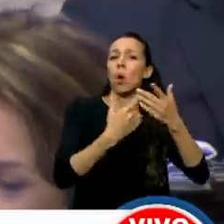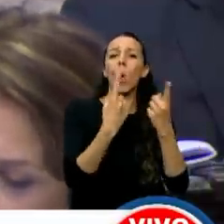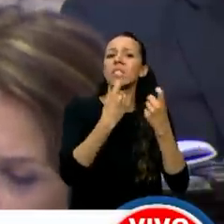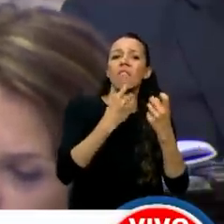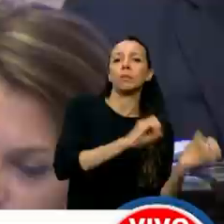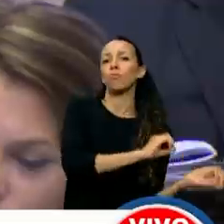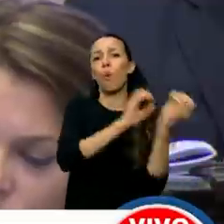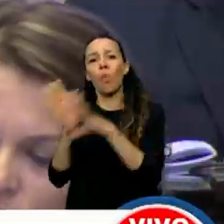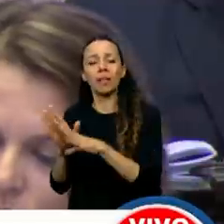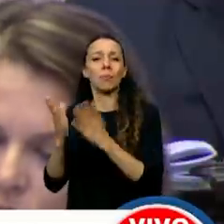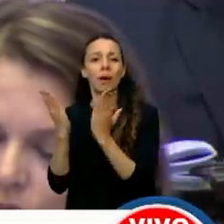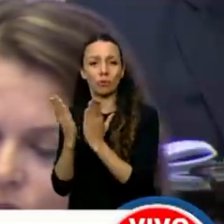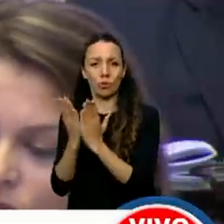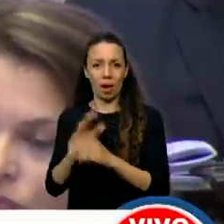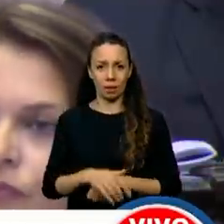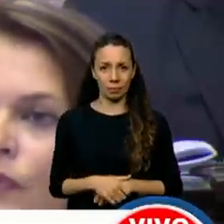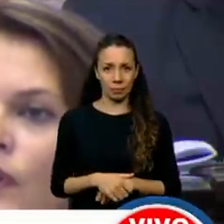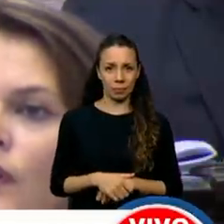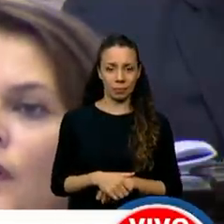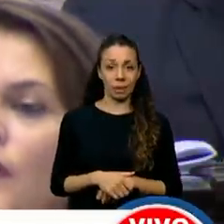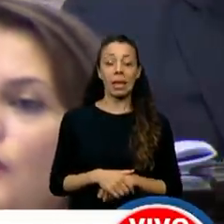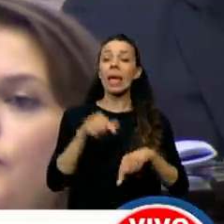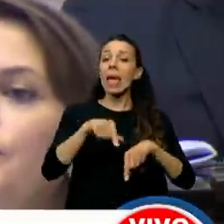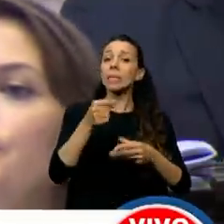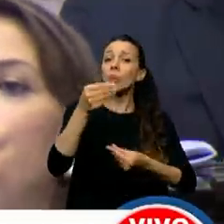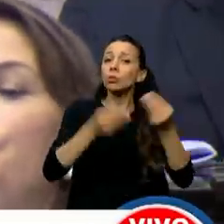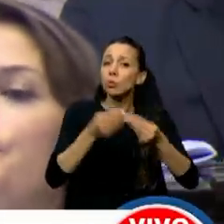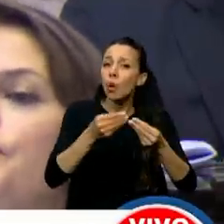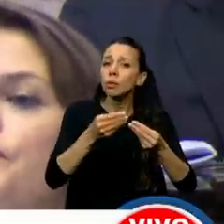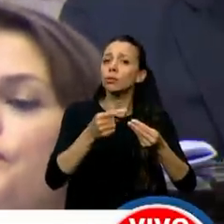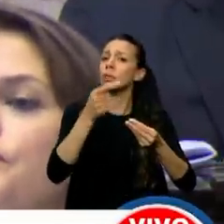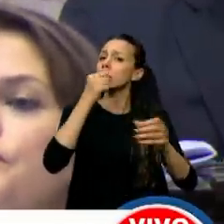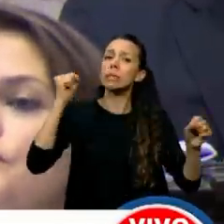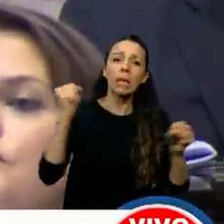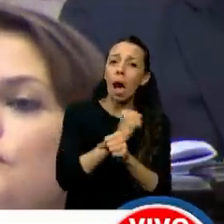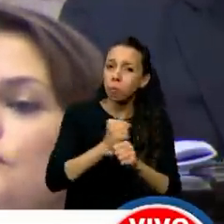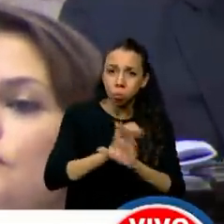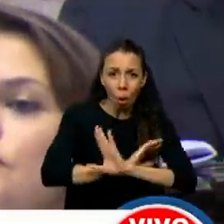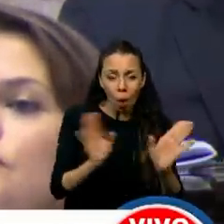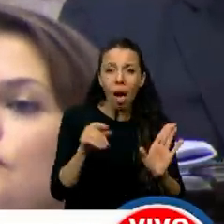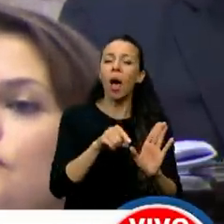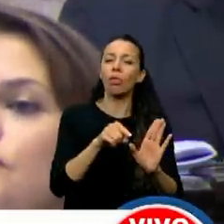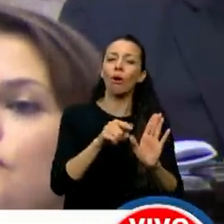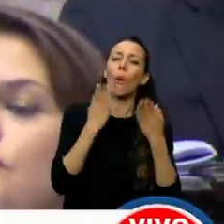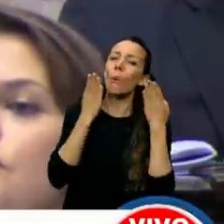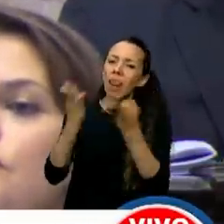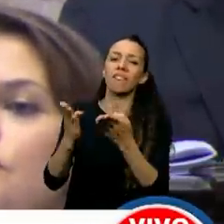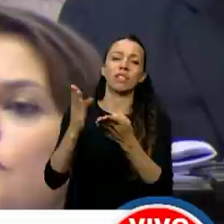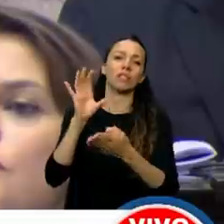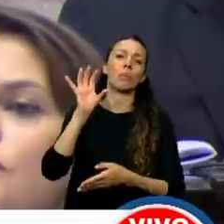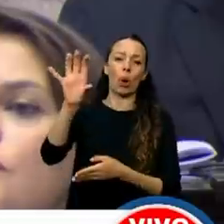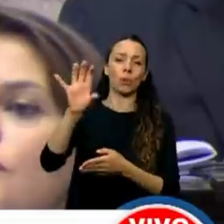ir por último la aprobación supuesto es en beneficio directo de los y de las jujeñas no deja de